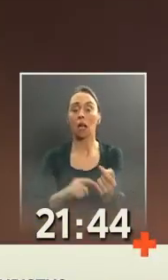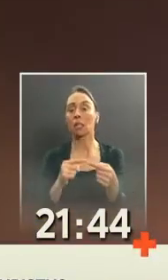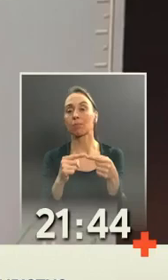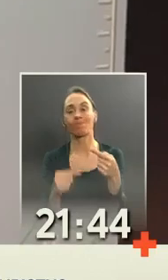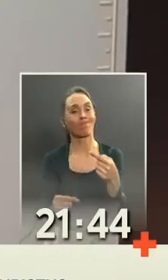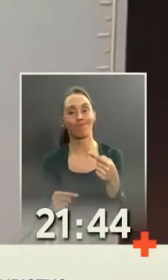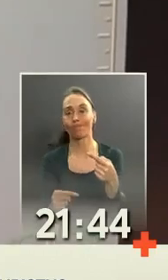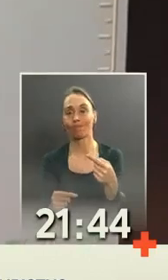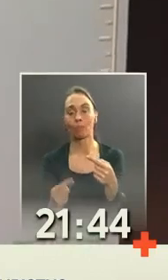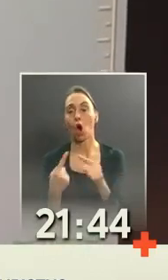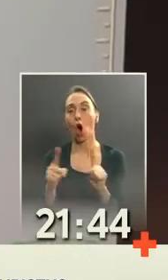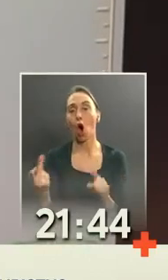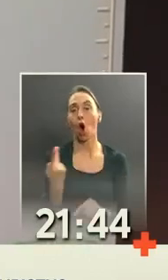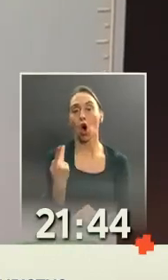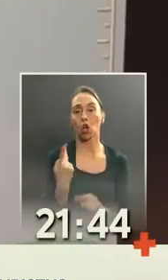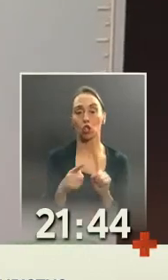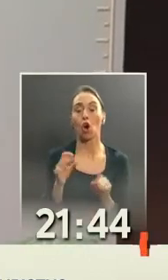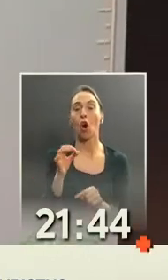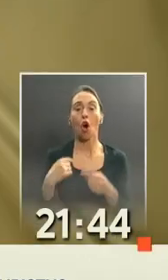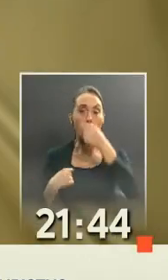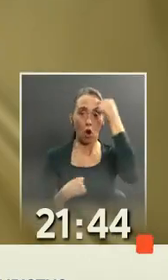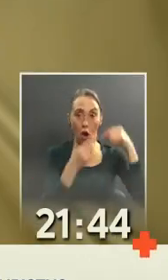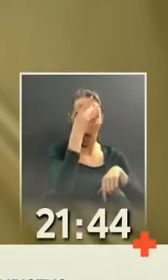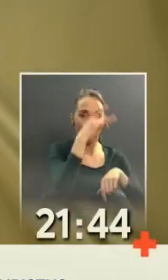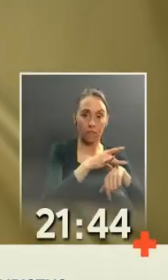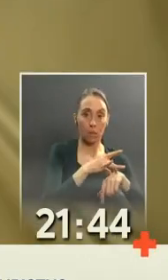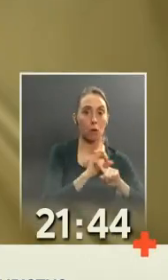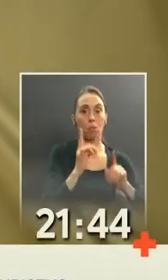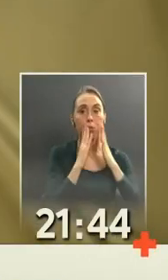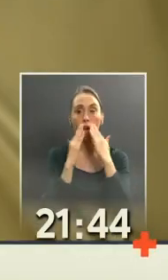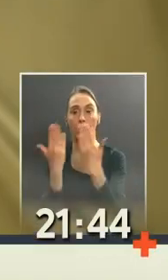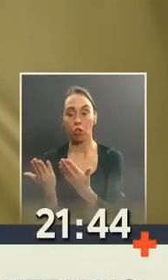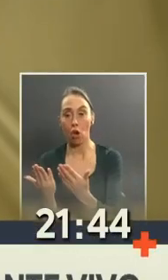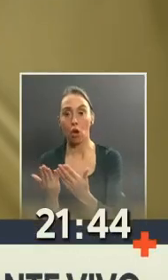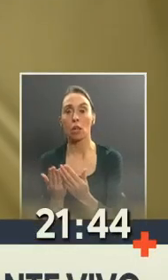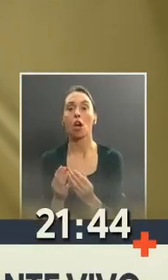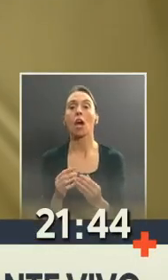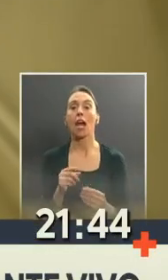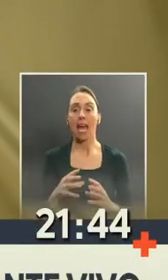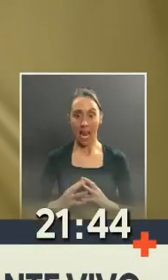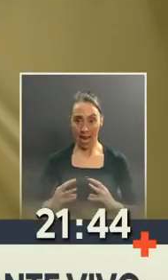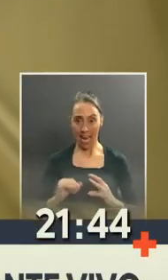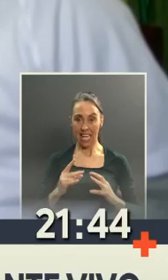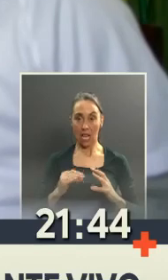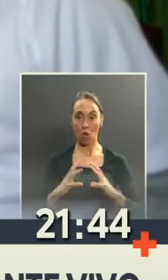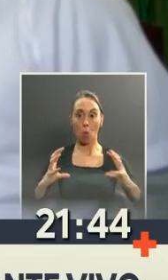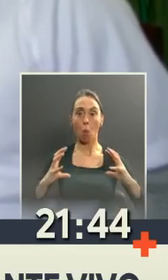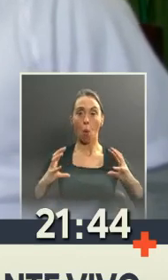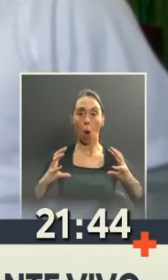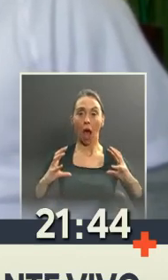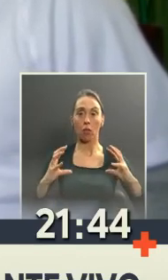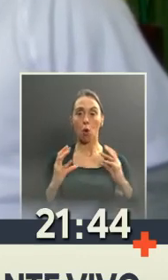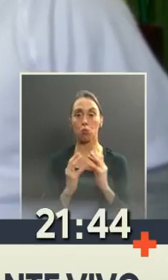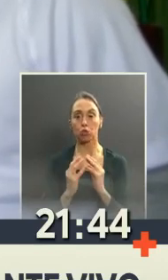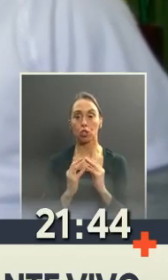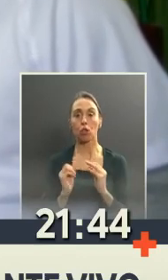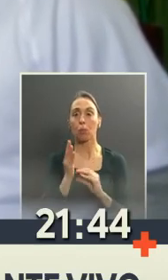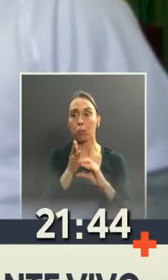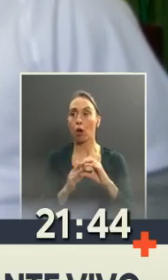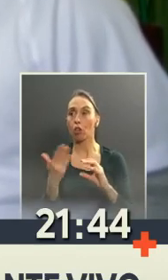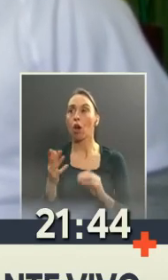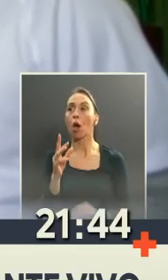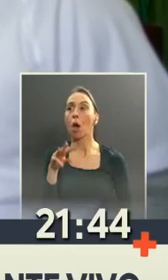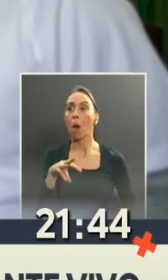porque tienen alguna otra enfermedad asociada, porque el volumen de su hígado no es adecuado para donar. Moisés, el más joven de los